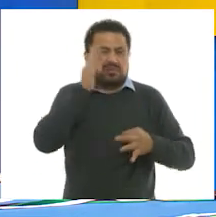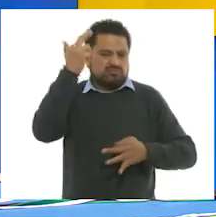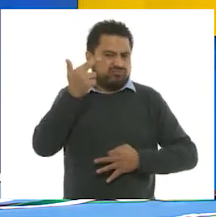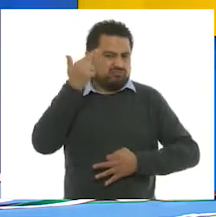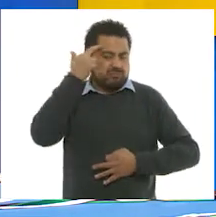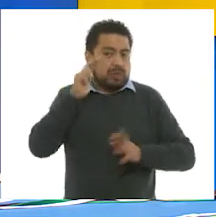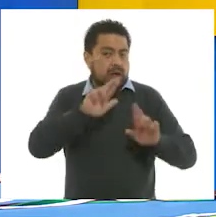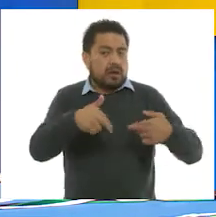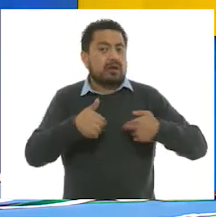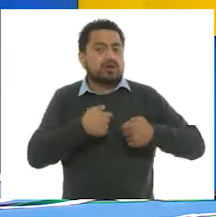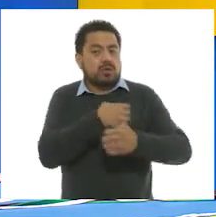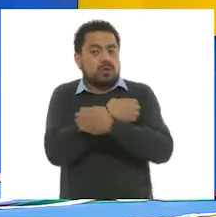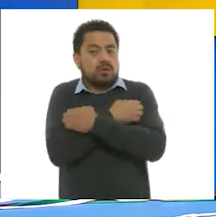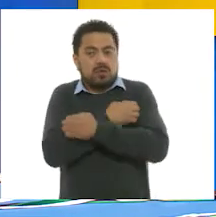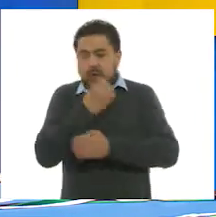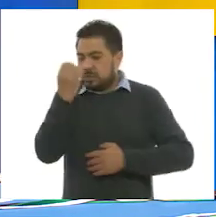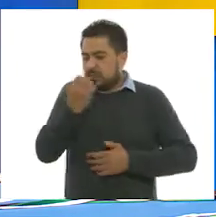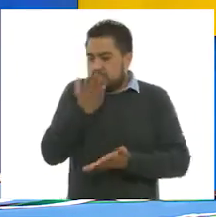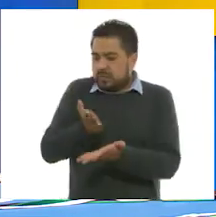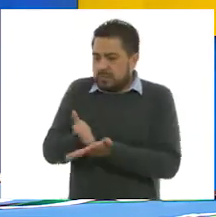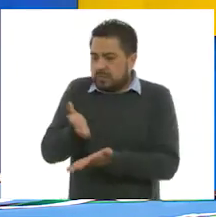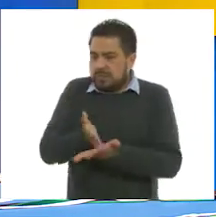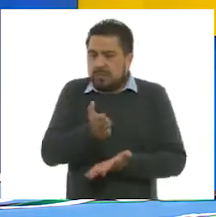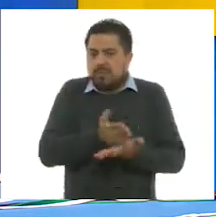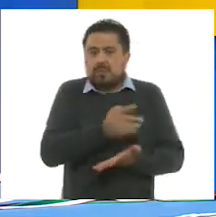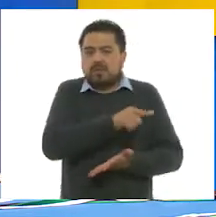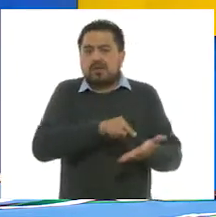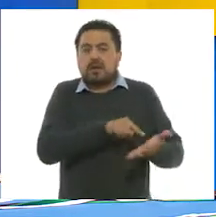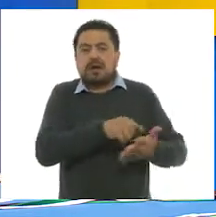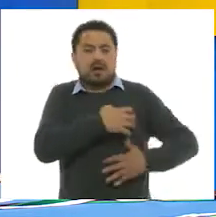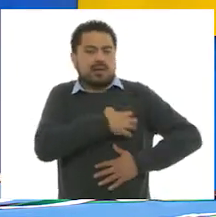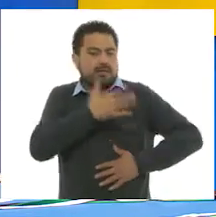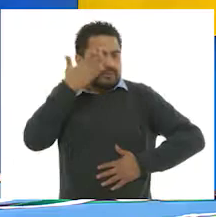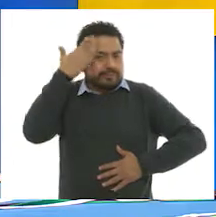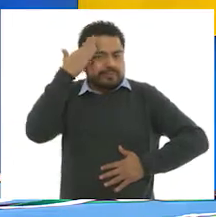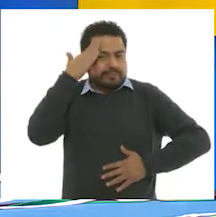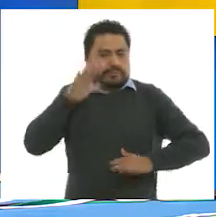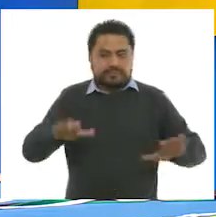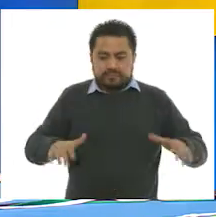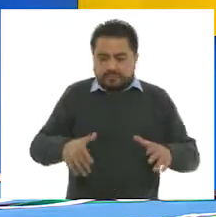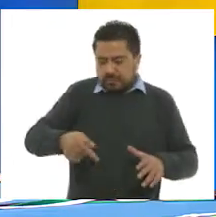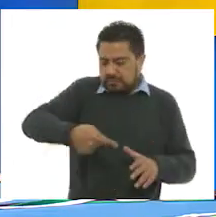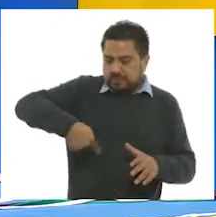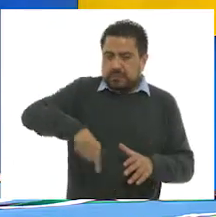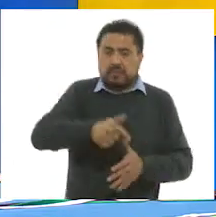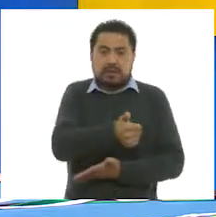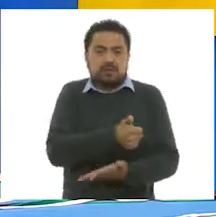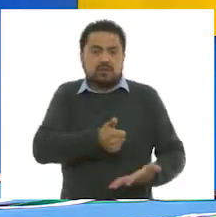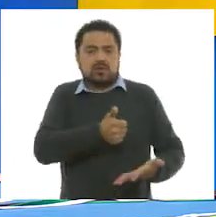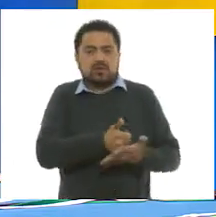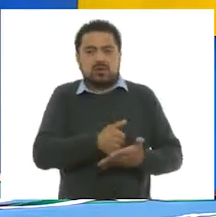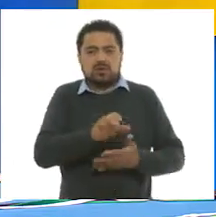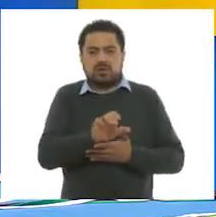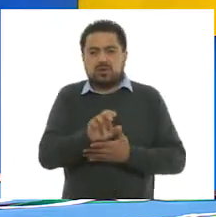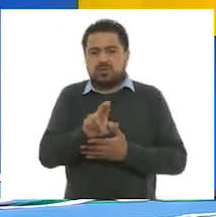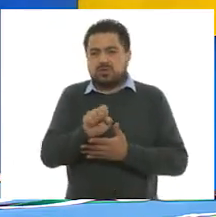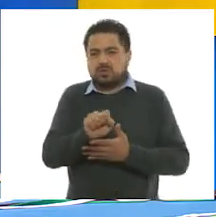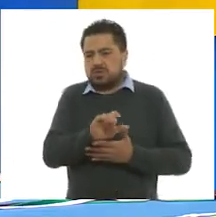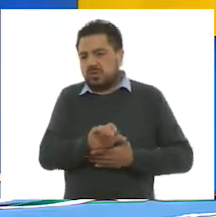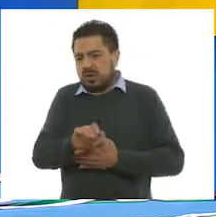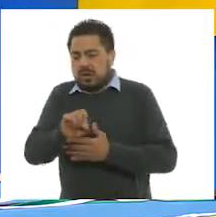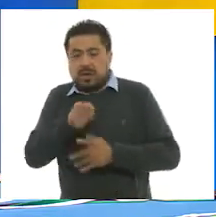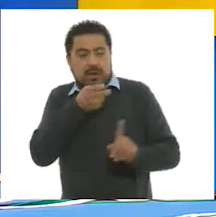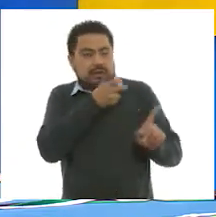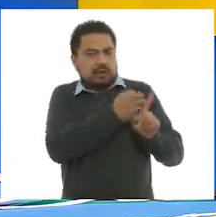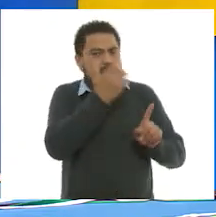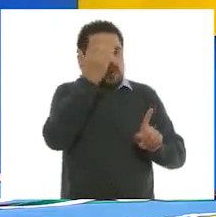recibían educación en una escuela que se encontraba en la capital del imperio, es decir, en la ciudad de Cusco. Dicha escuela